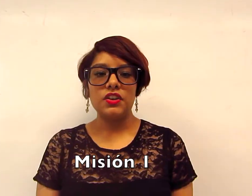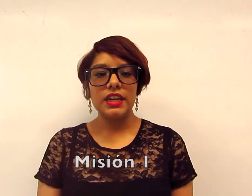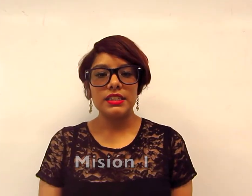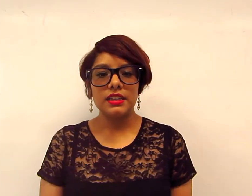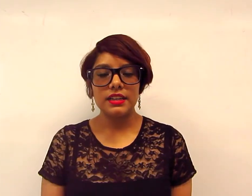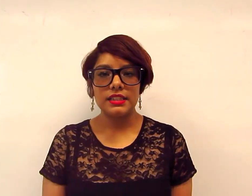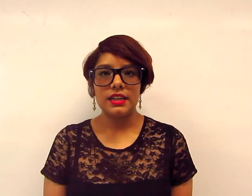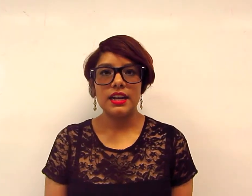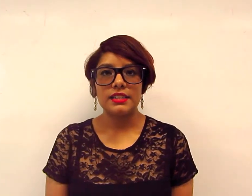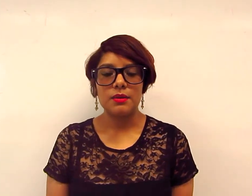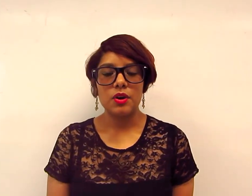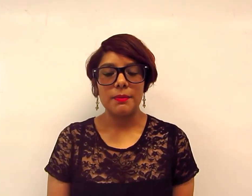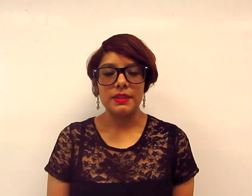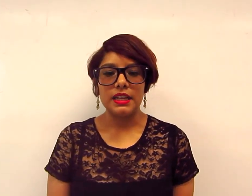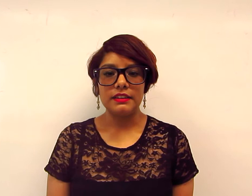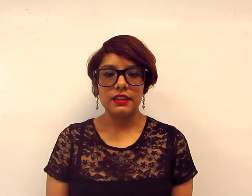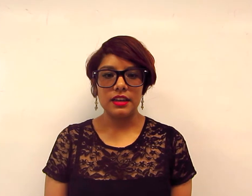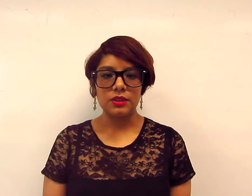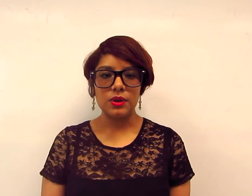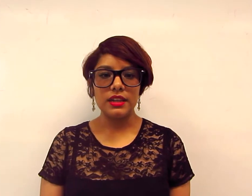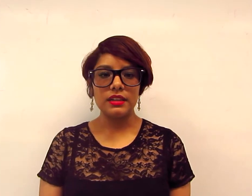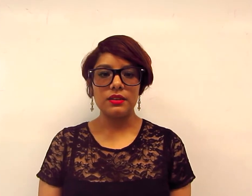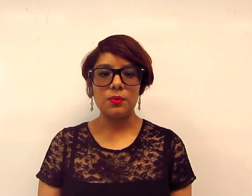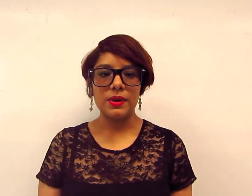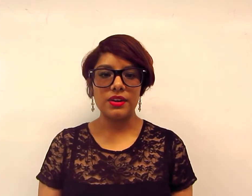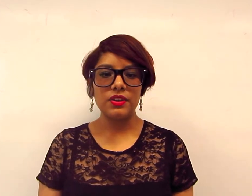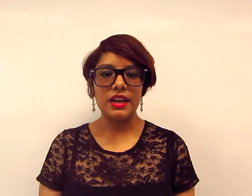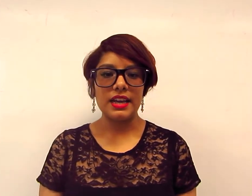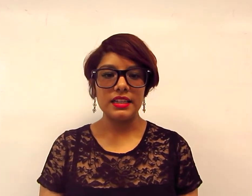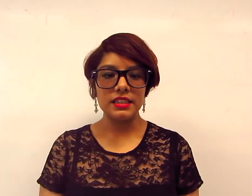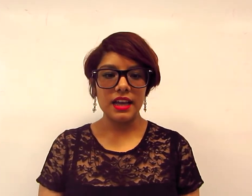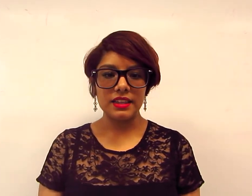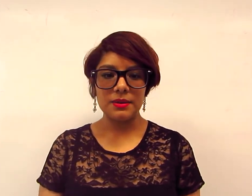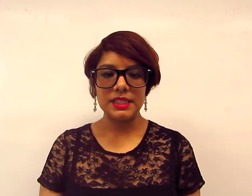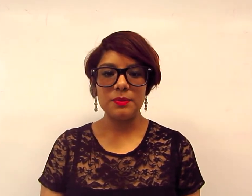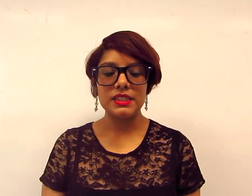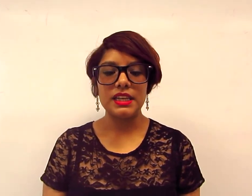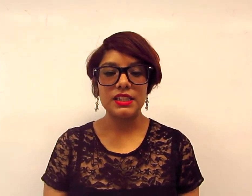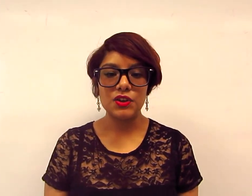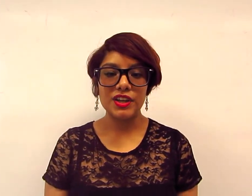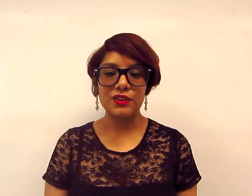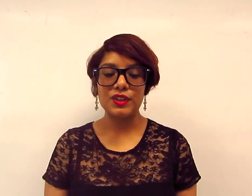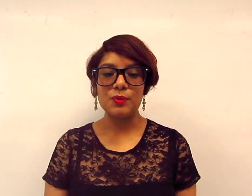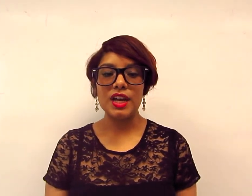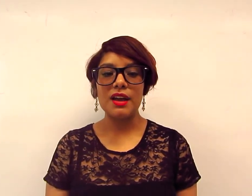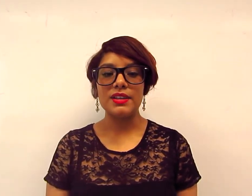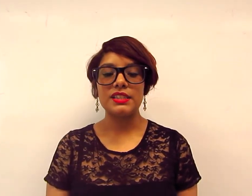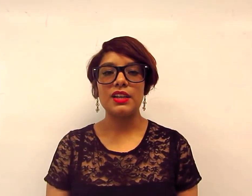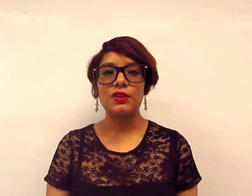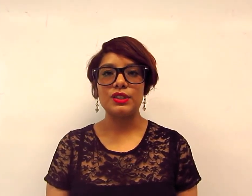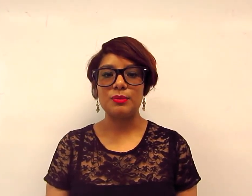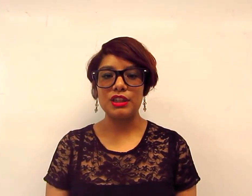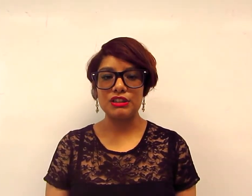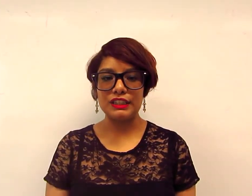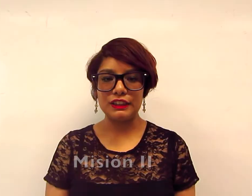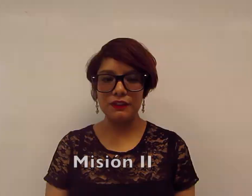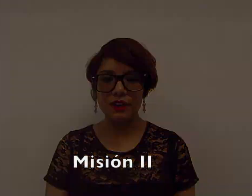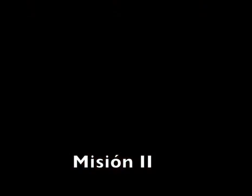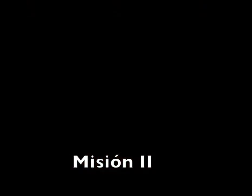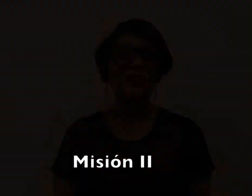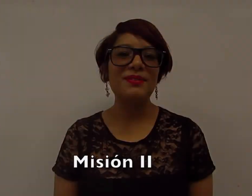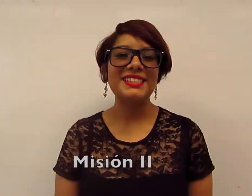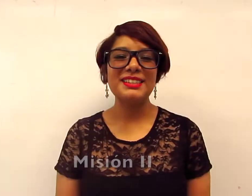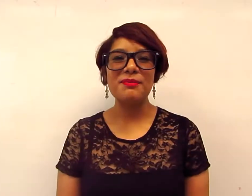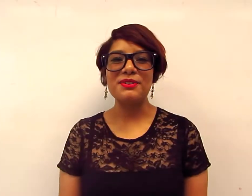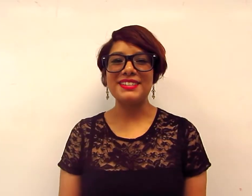Su misión es enriquecer el acervo capital intelectual humano de la ENS a través de investigación que contribuye al avance del conocimiento